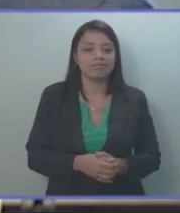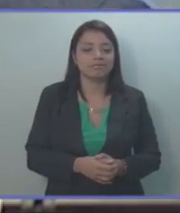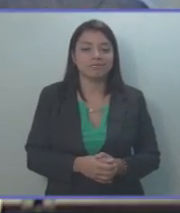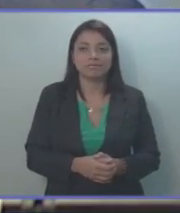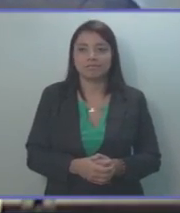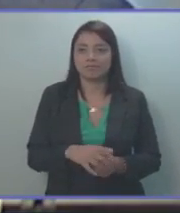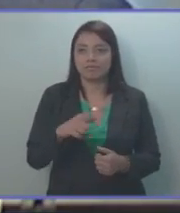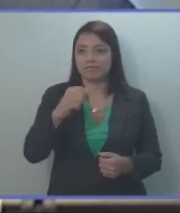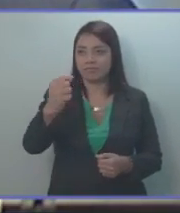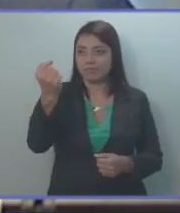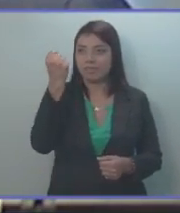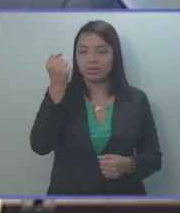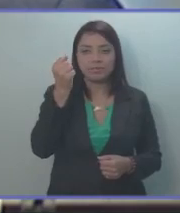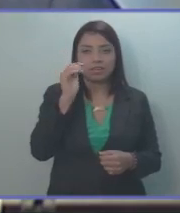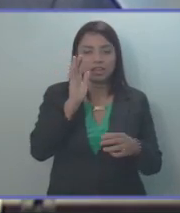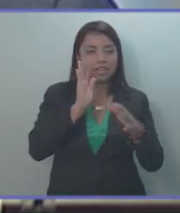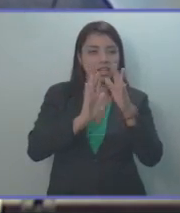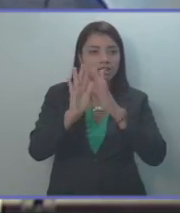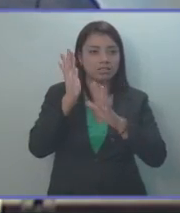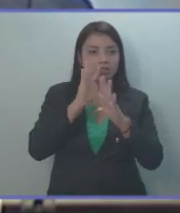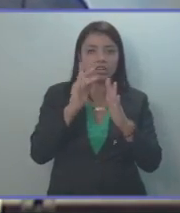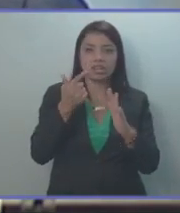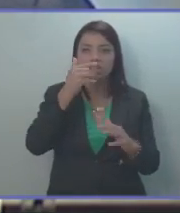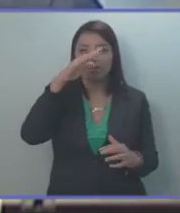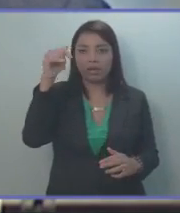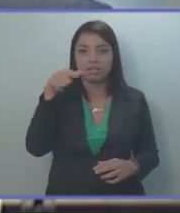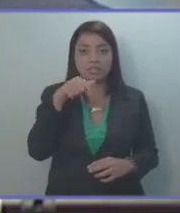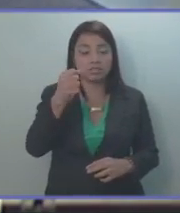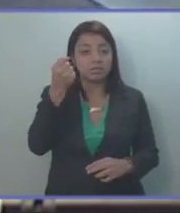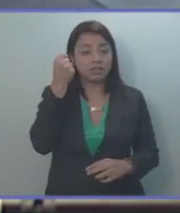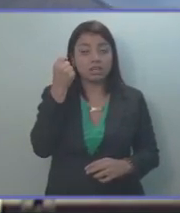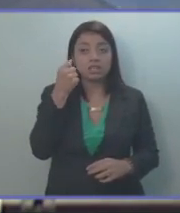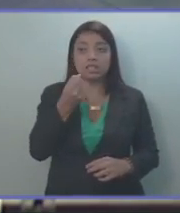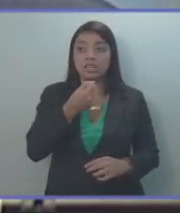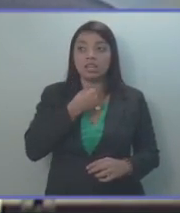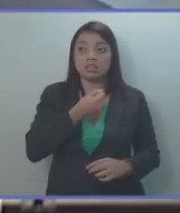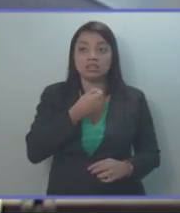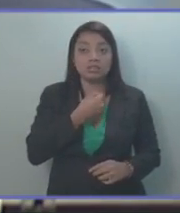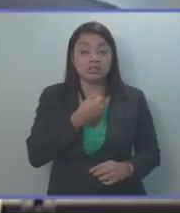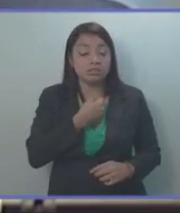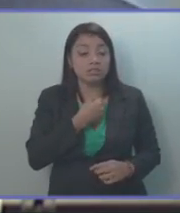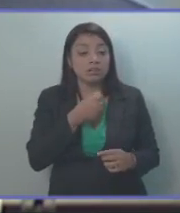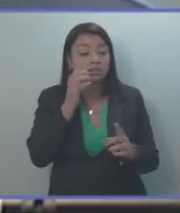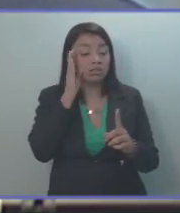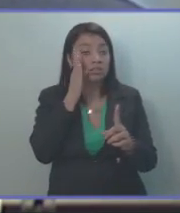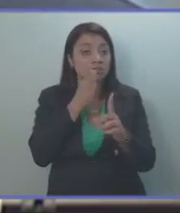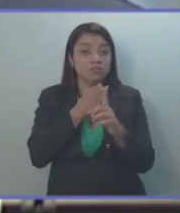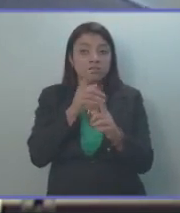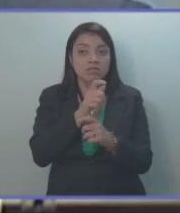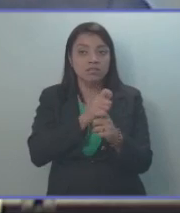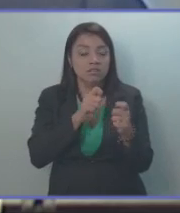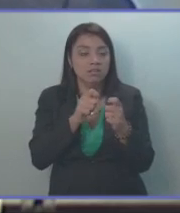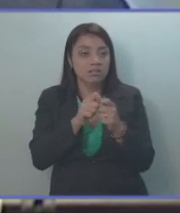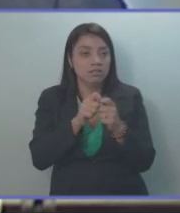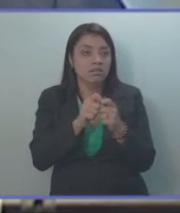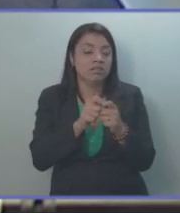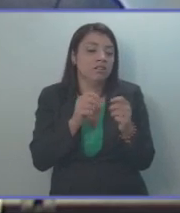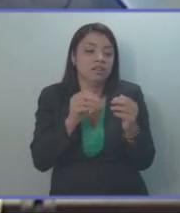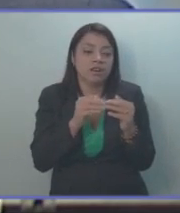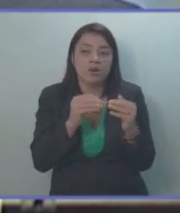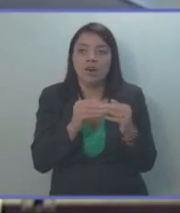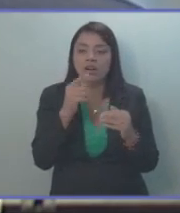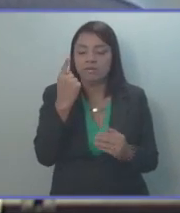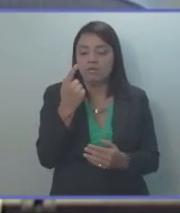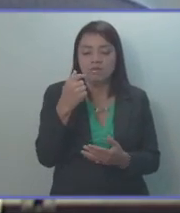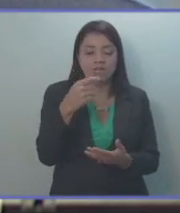Lo más importante en la historia del país es hablar con datos, con precisiones, como lo hace la mano de un